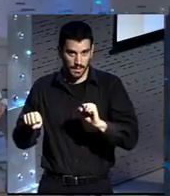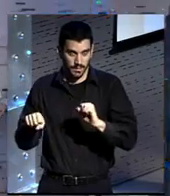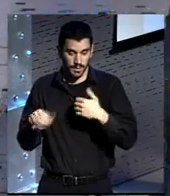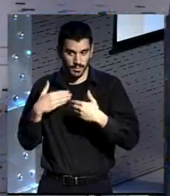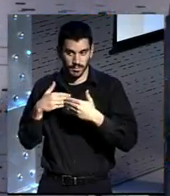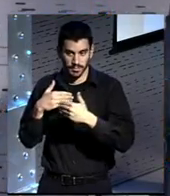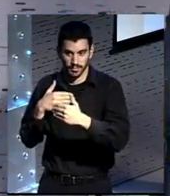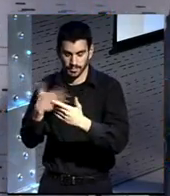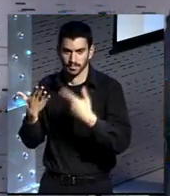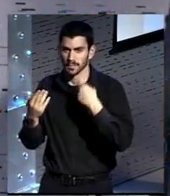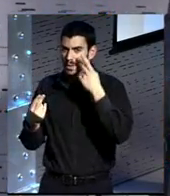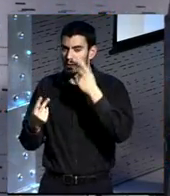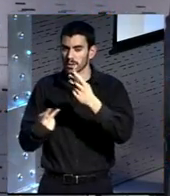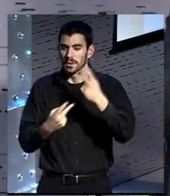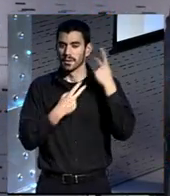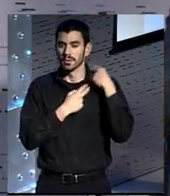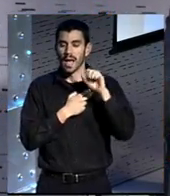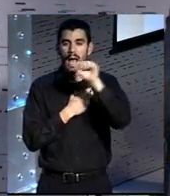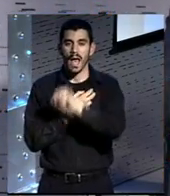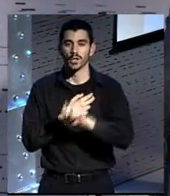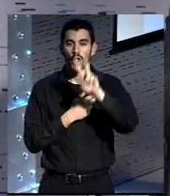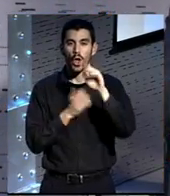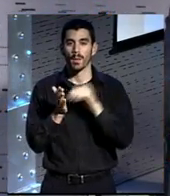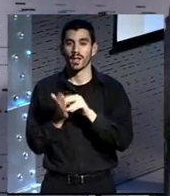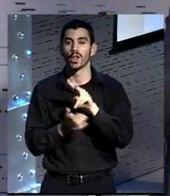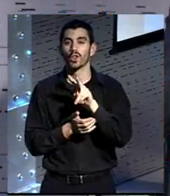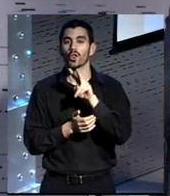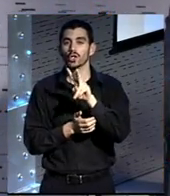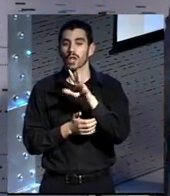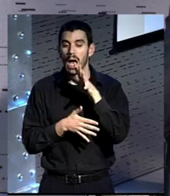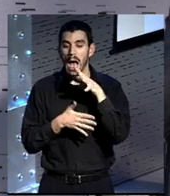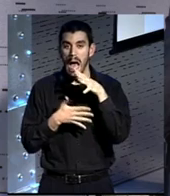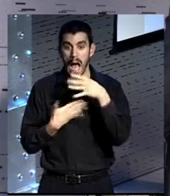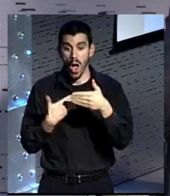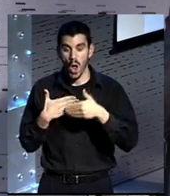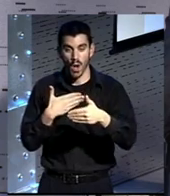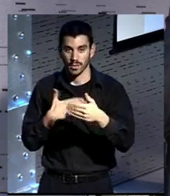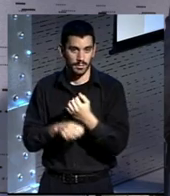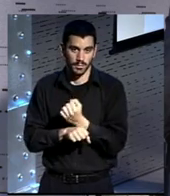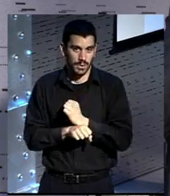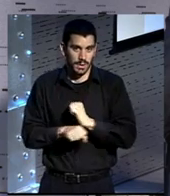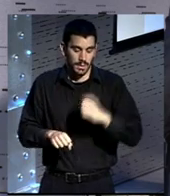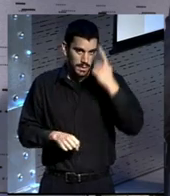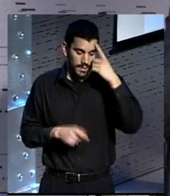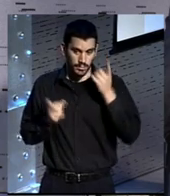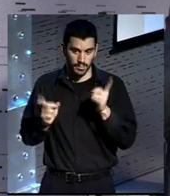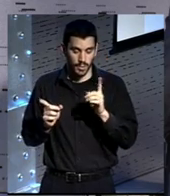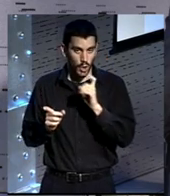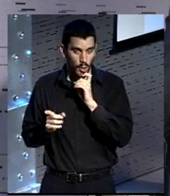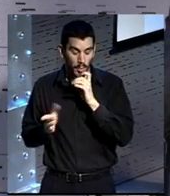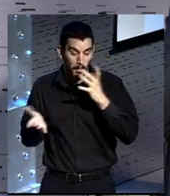en 2002 prever cómo iba a ser el sistema financiero de 2013 es imposible que sea capaz. Pero